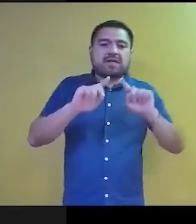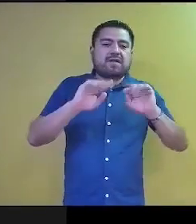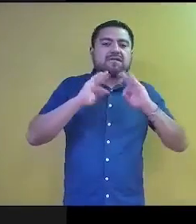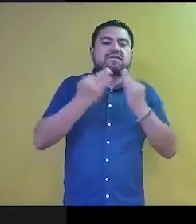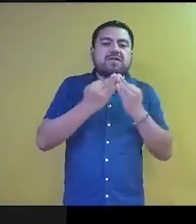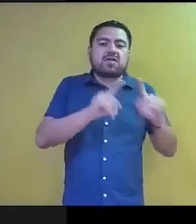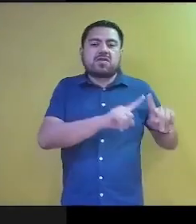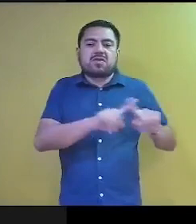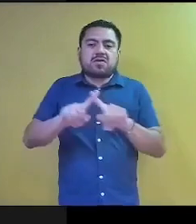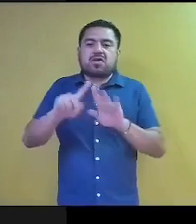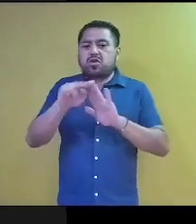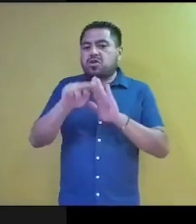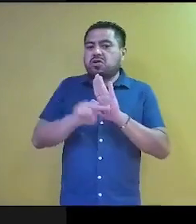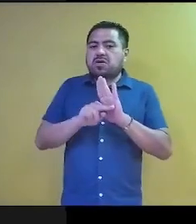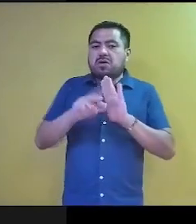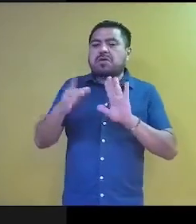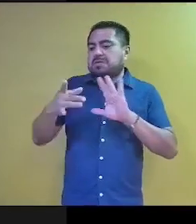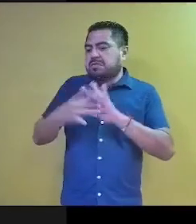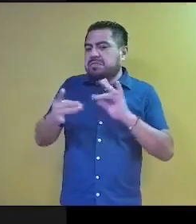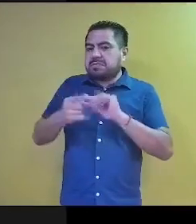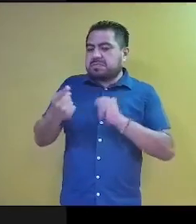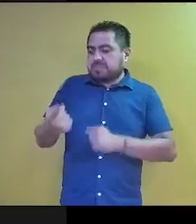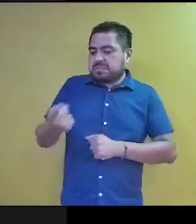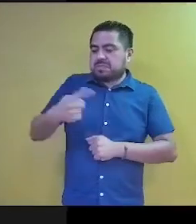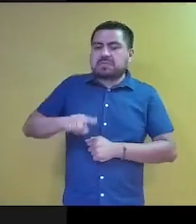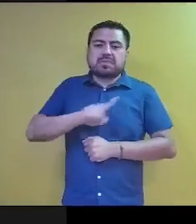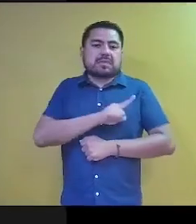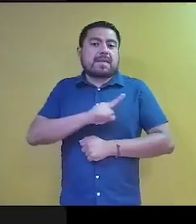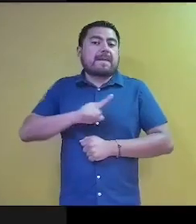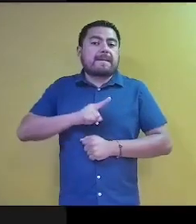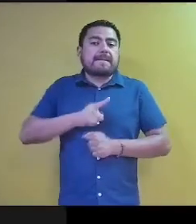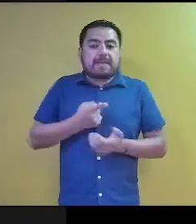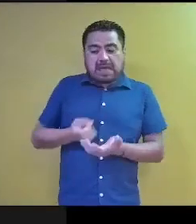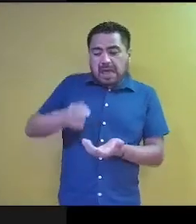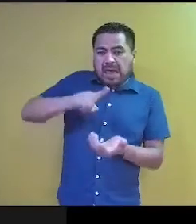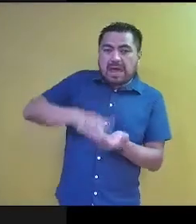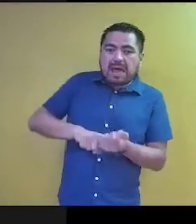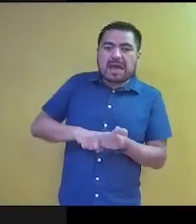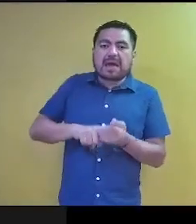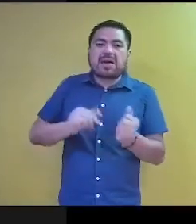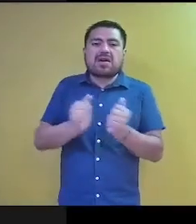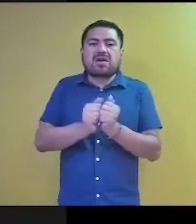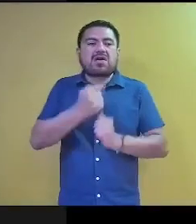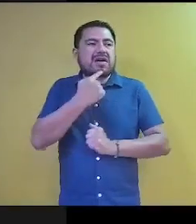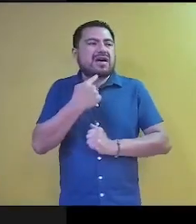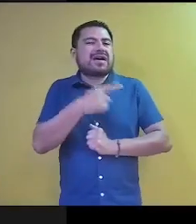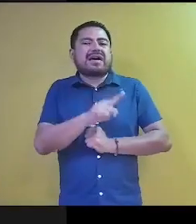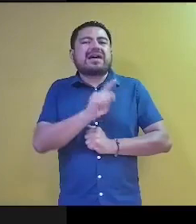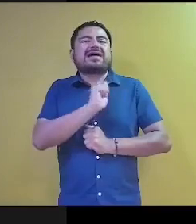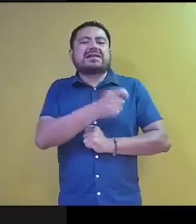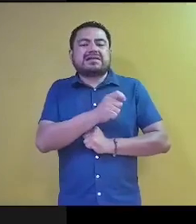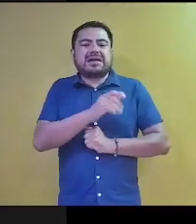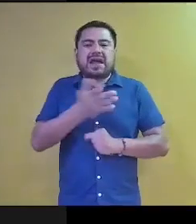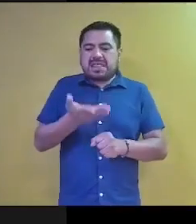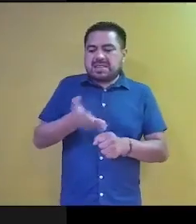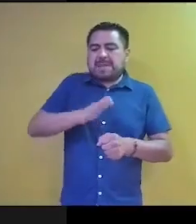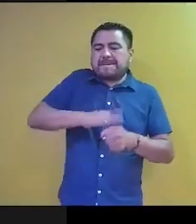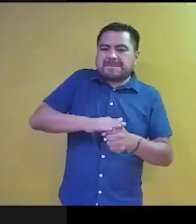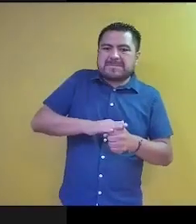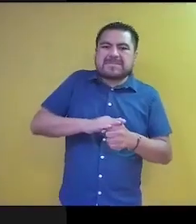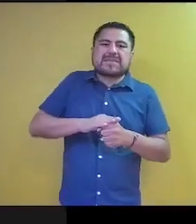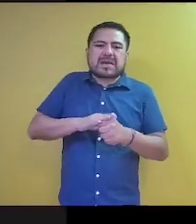Nos dice la norma que tiene que ser dentro de las sanciones está la administrativa, para